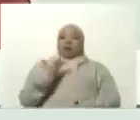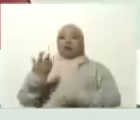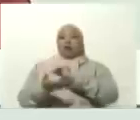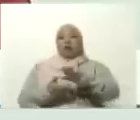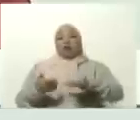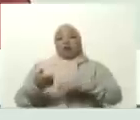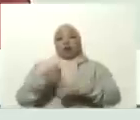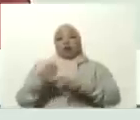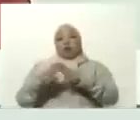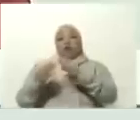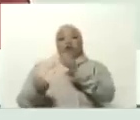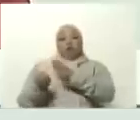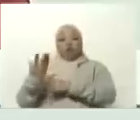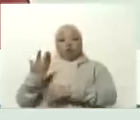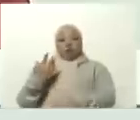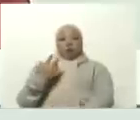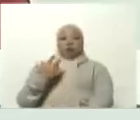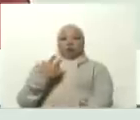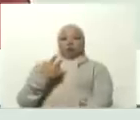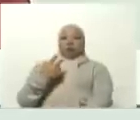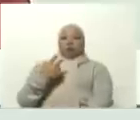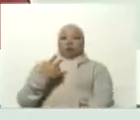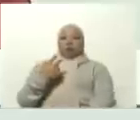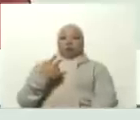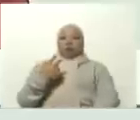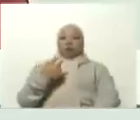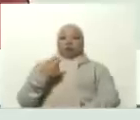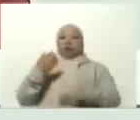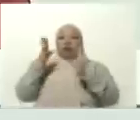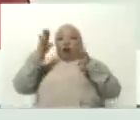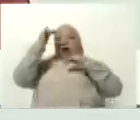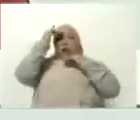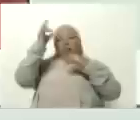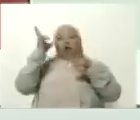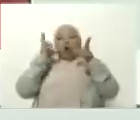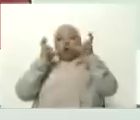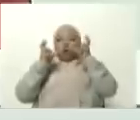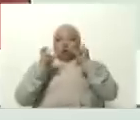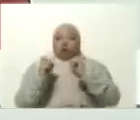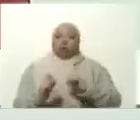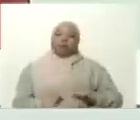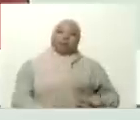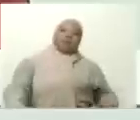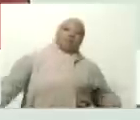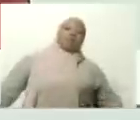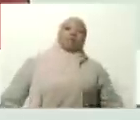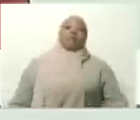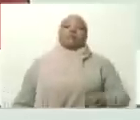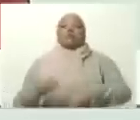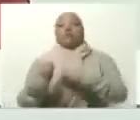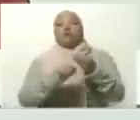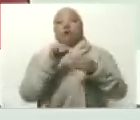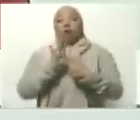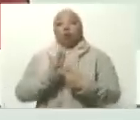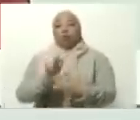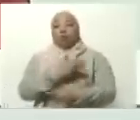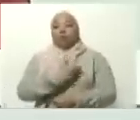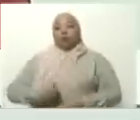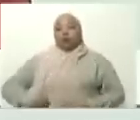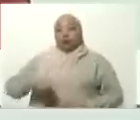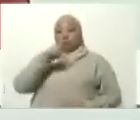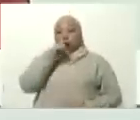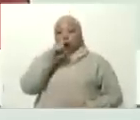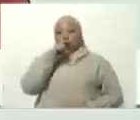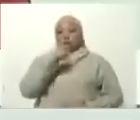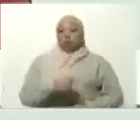Miraflores, para que los atiendan y los escuche el presidente. Si algo ha demostrado el presidente Nicolás Maduro, que